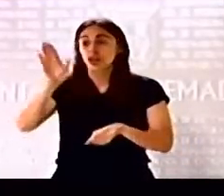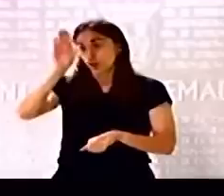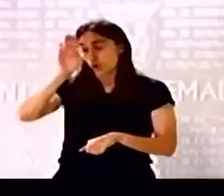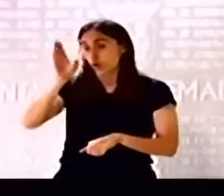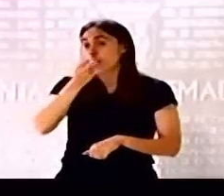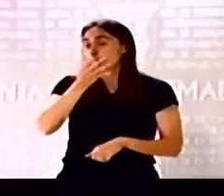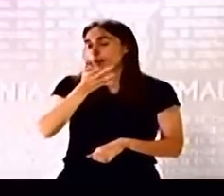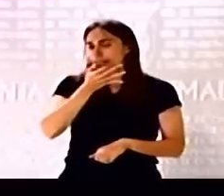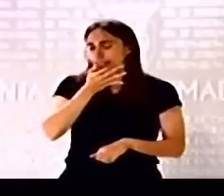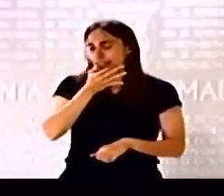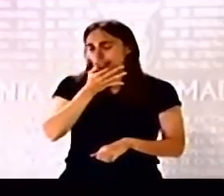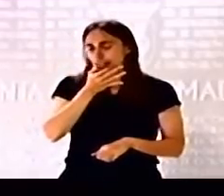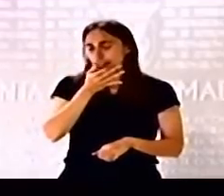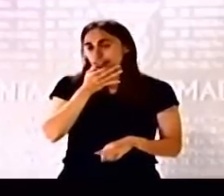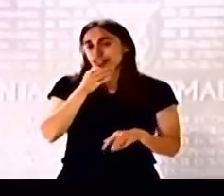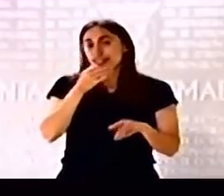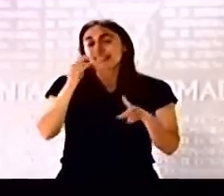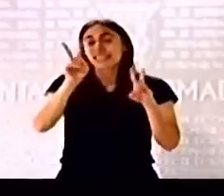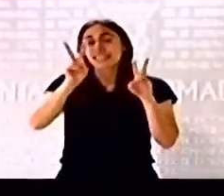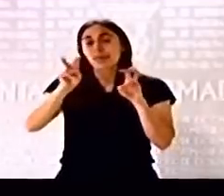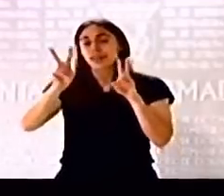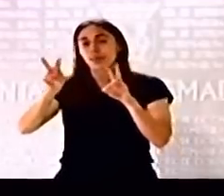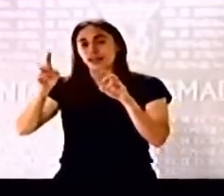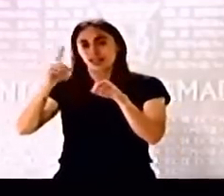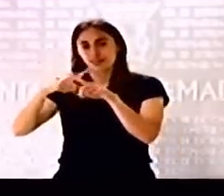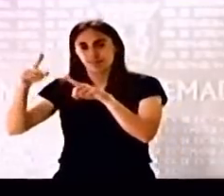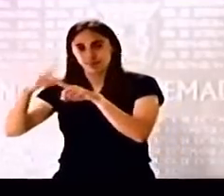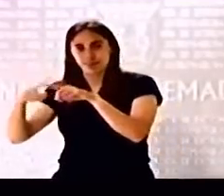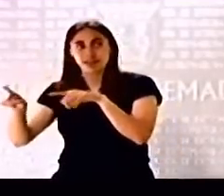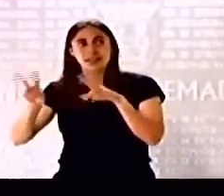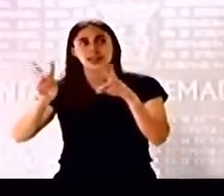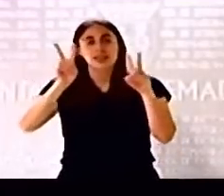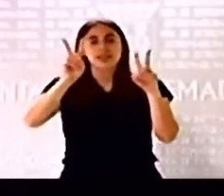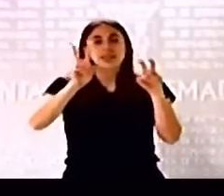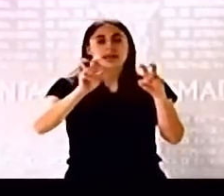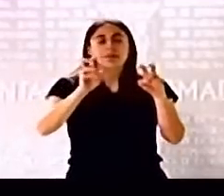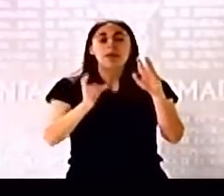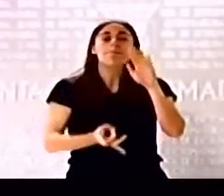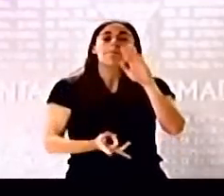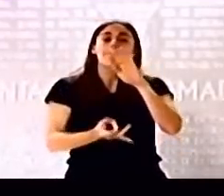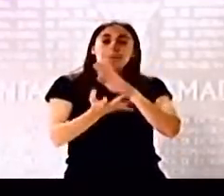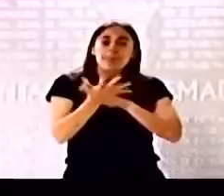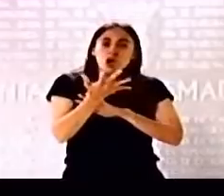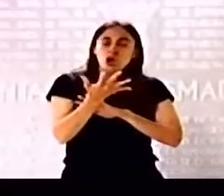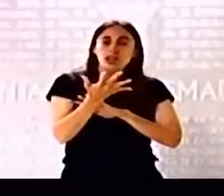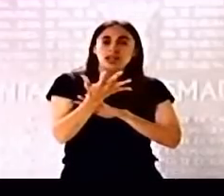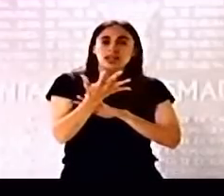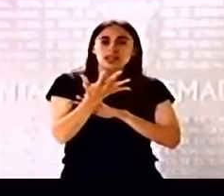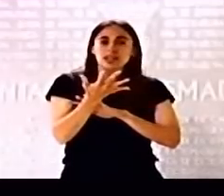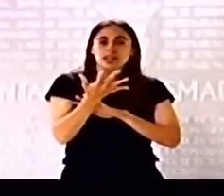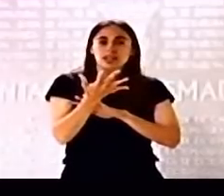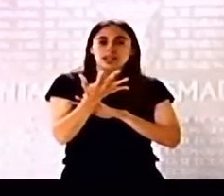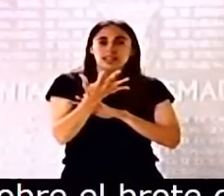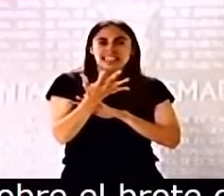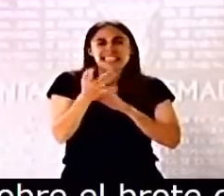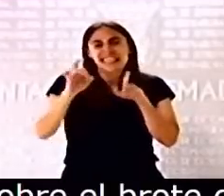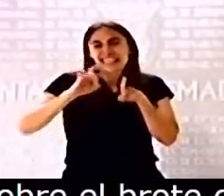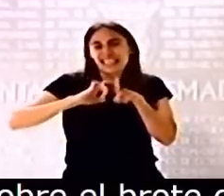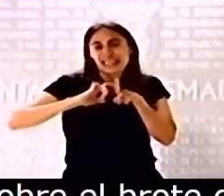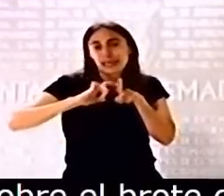Varias cuestiones. Sobre el brote con posibles casos de variante